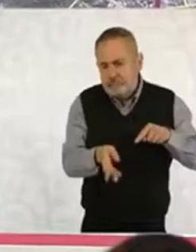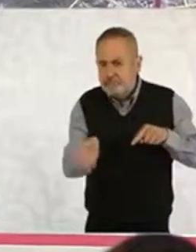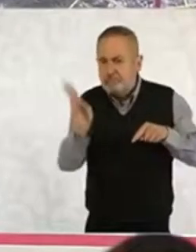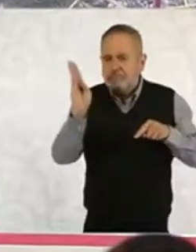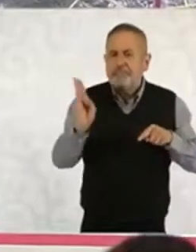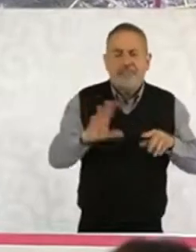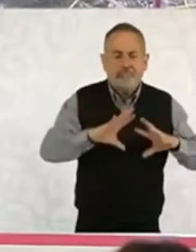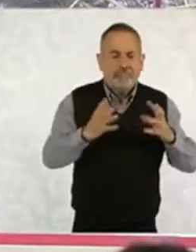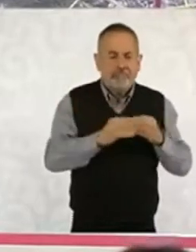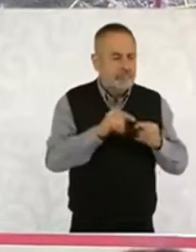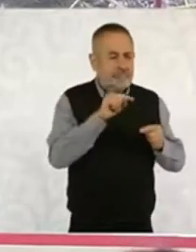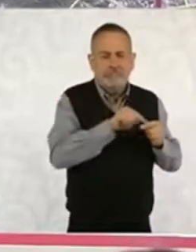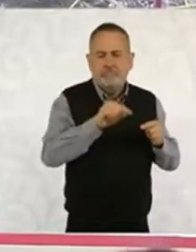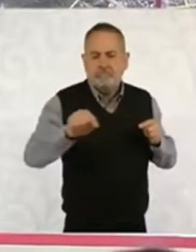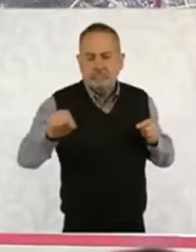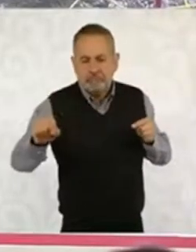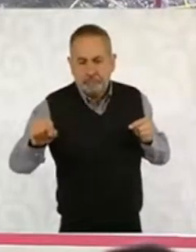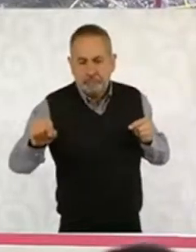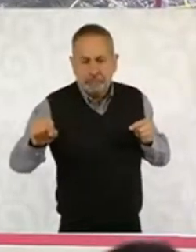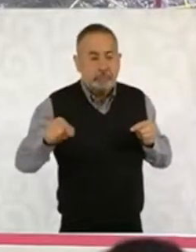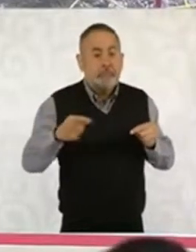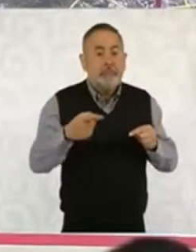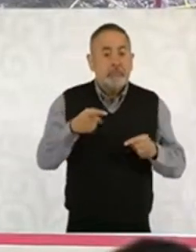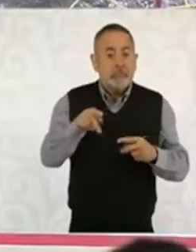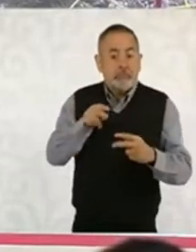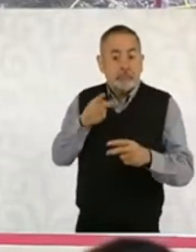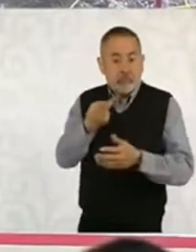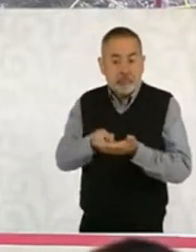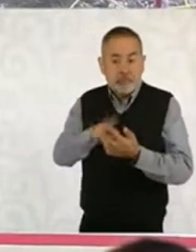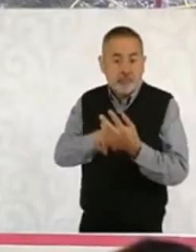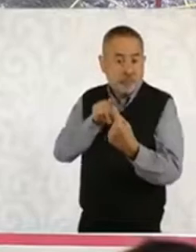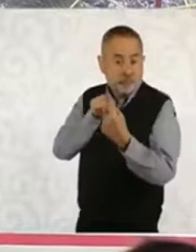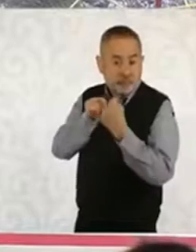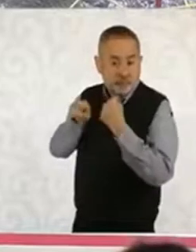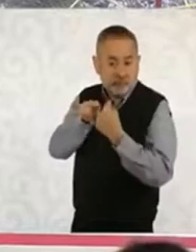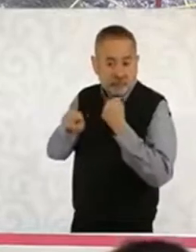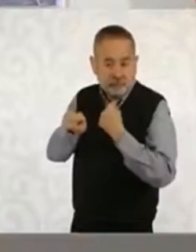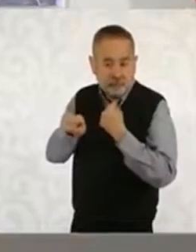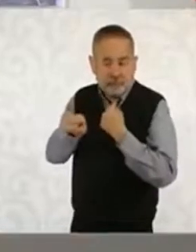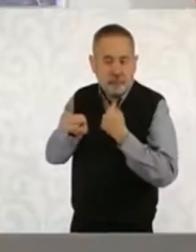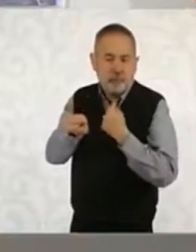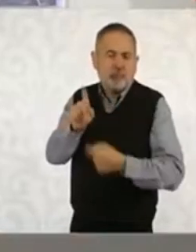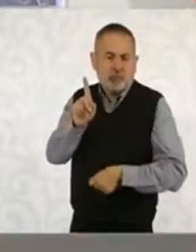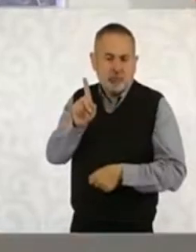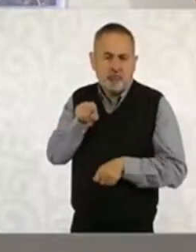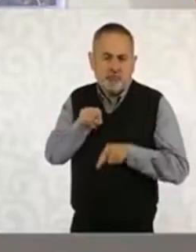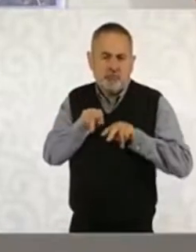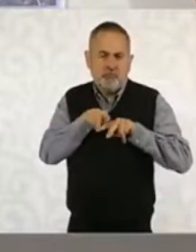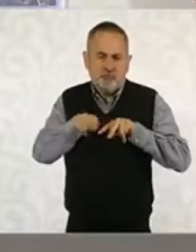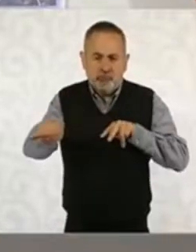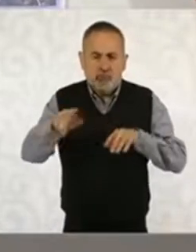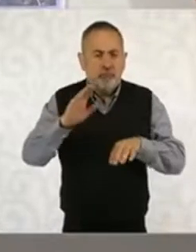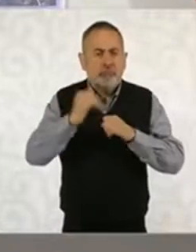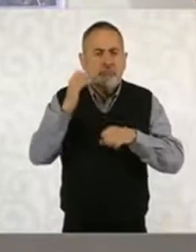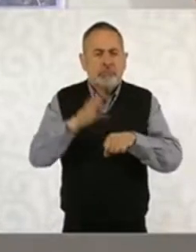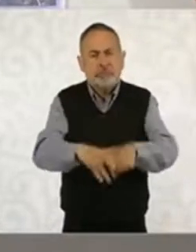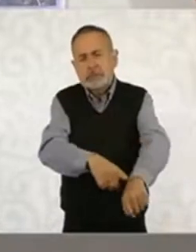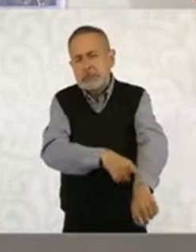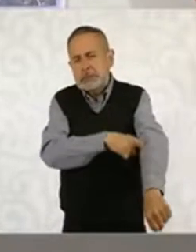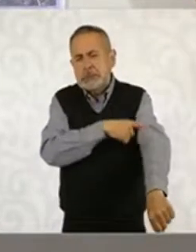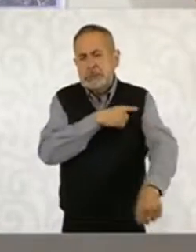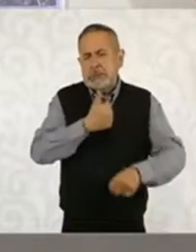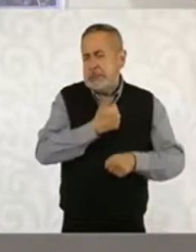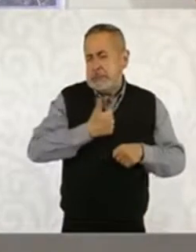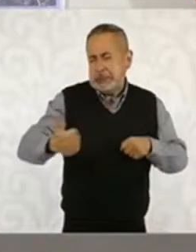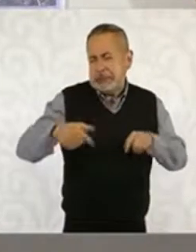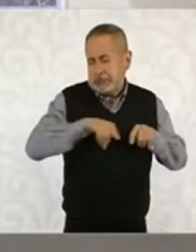tramos donde no necesariamente tendremos doble vía. Donde tendremos una vía, son tramos muy largos, como es este tramo, que en realidad